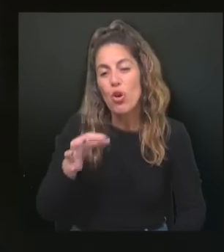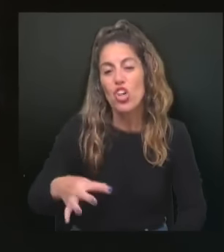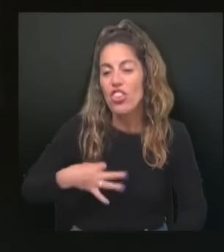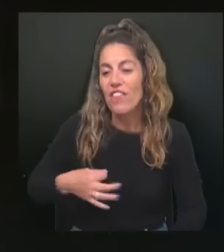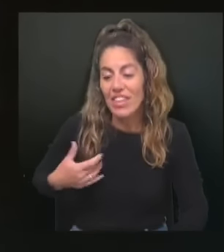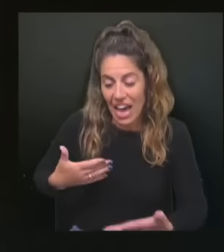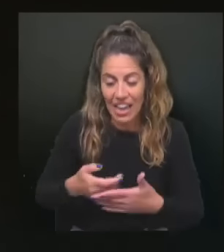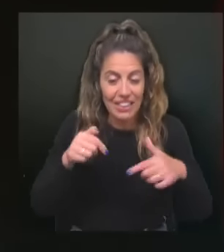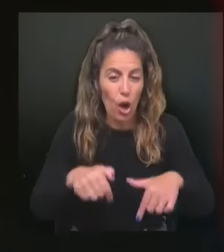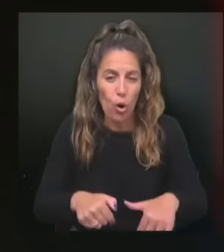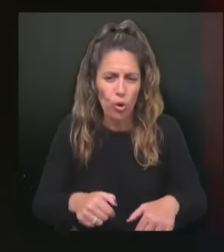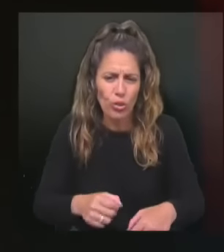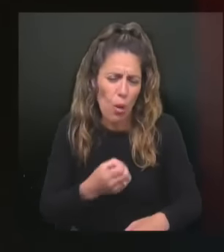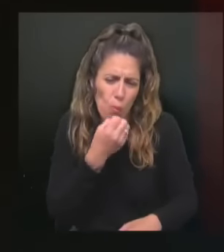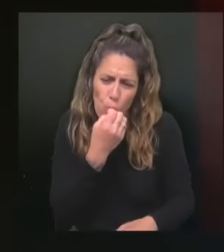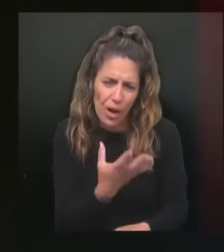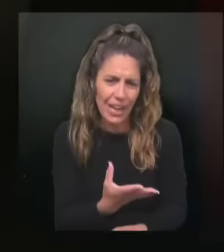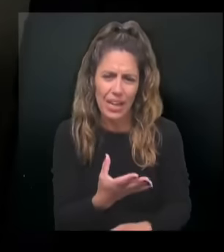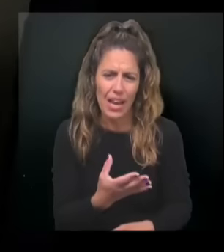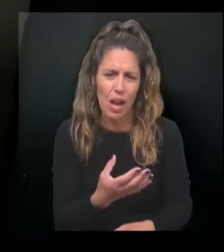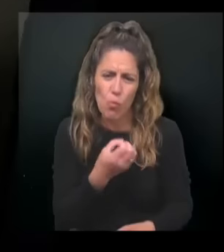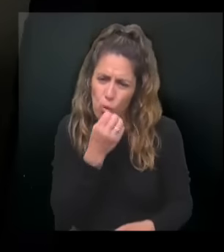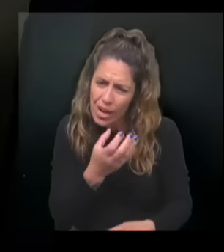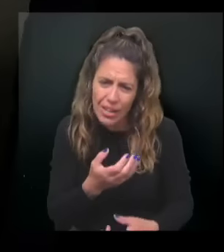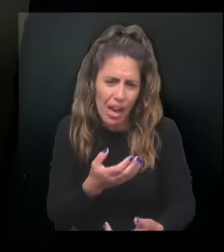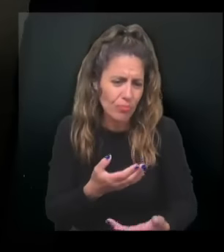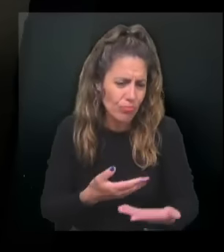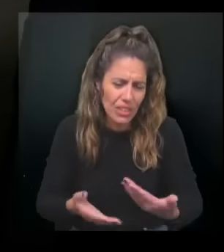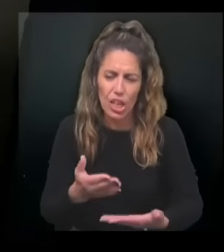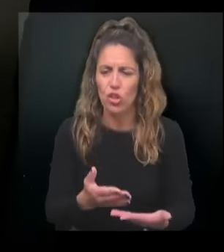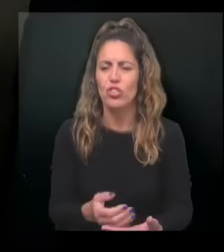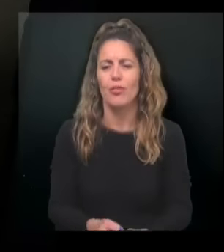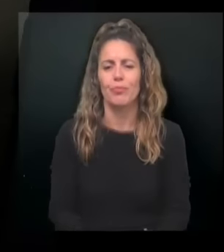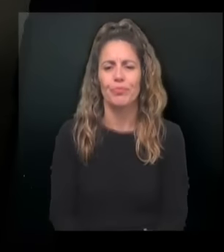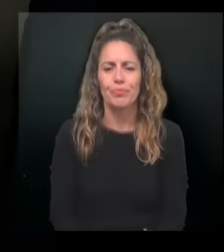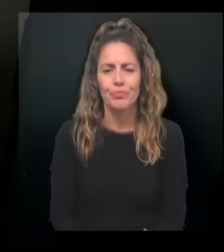una generosidad y bondad extraordinaria, ¿no?